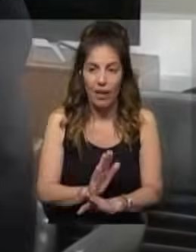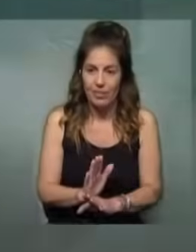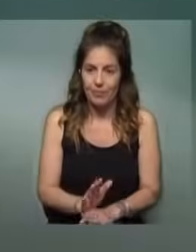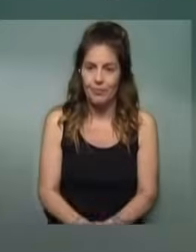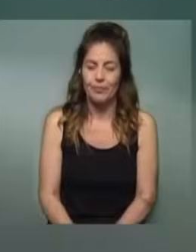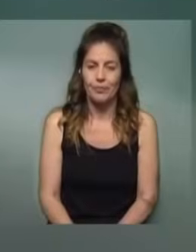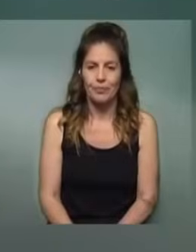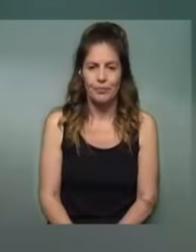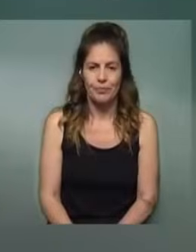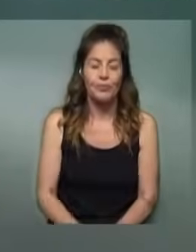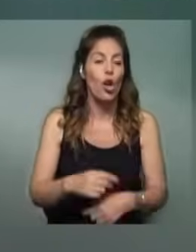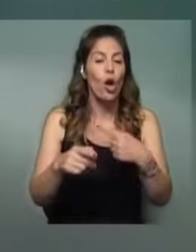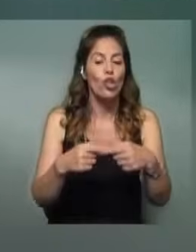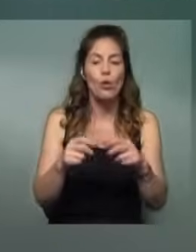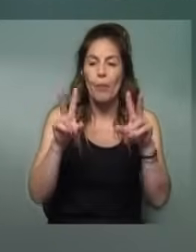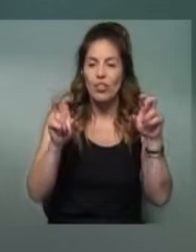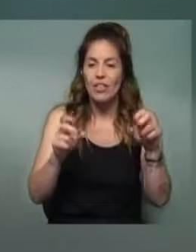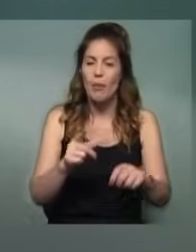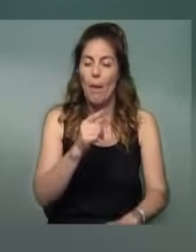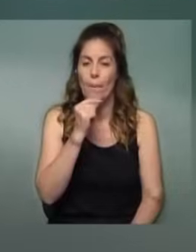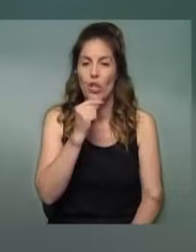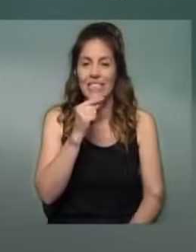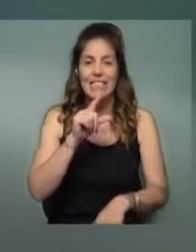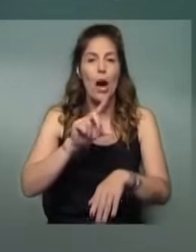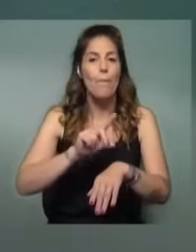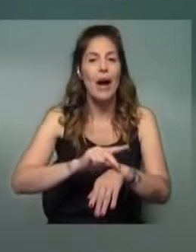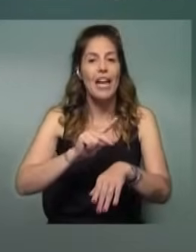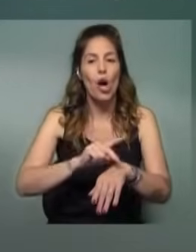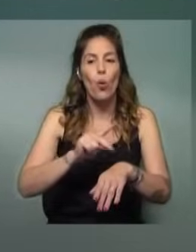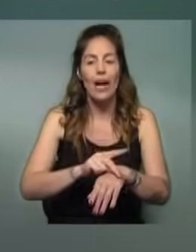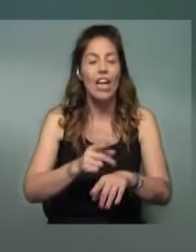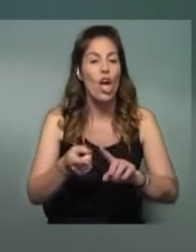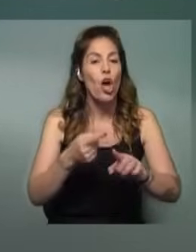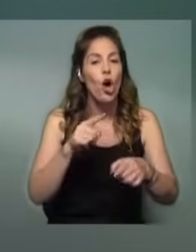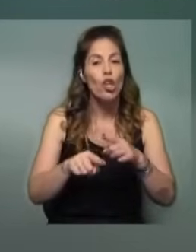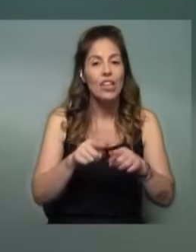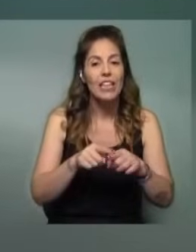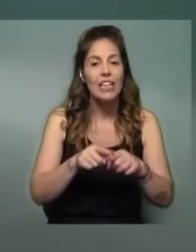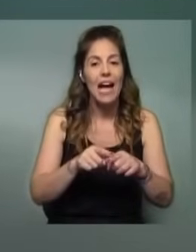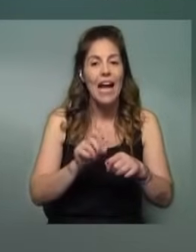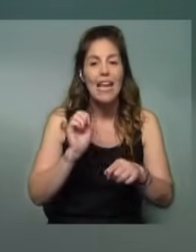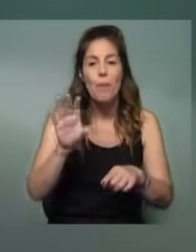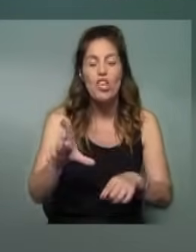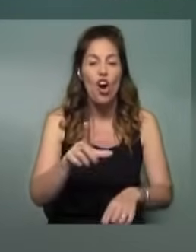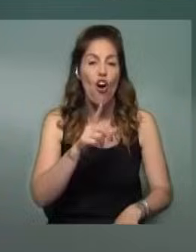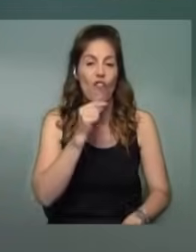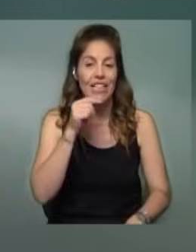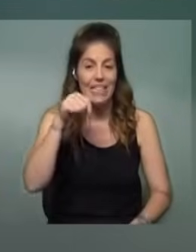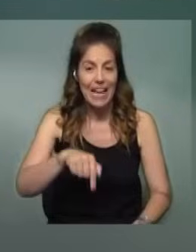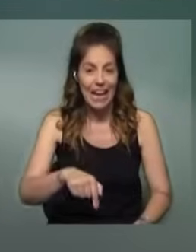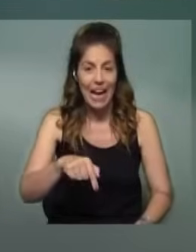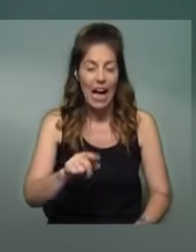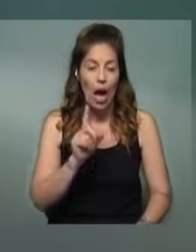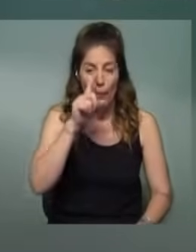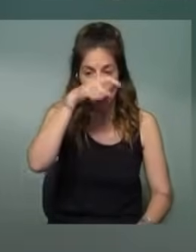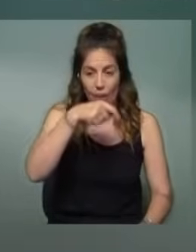bajas seguimos en tema la policía de Paraguay coordina el envío de oficiales a Montevideo y a la paz en Bolivia